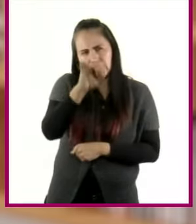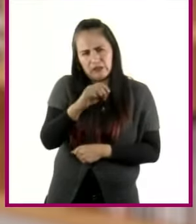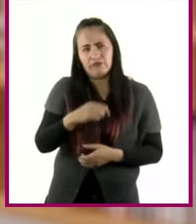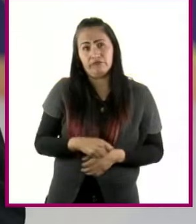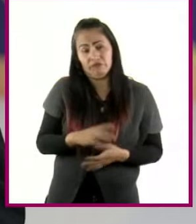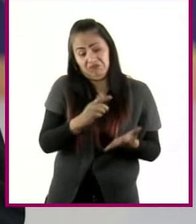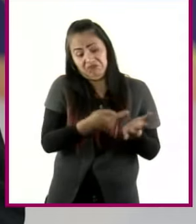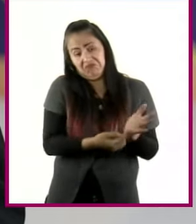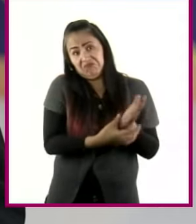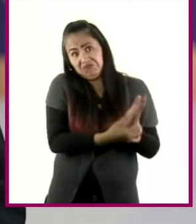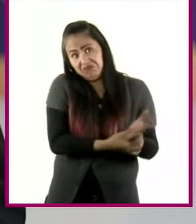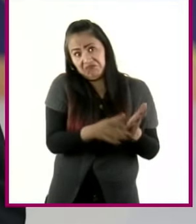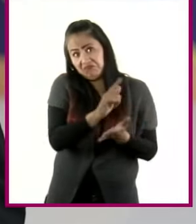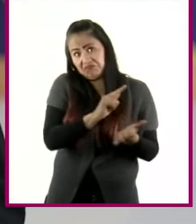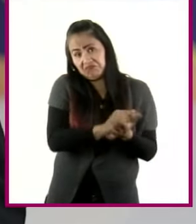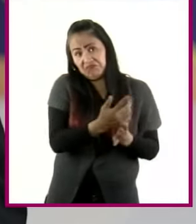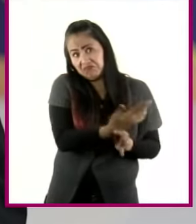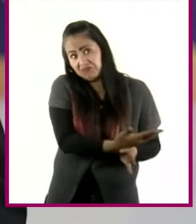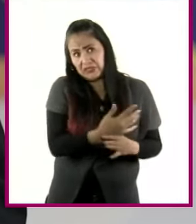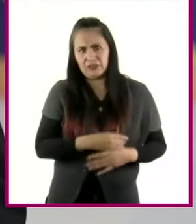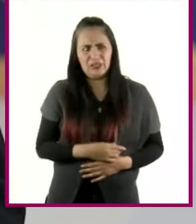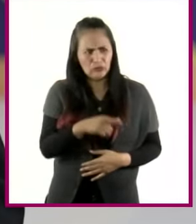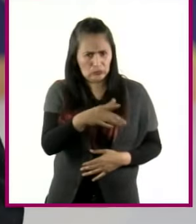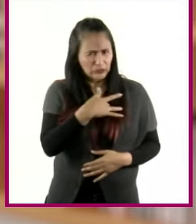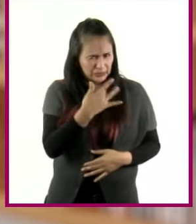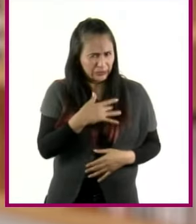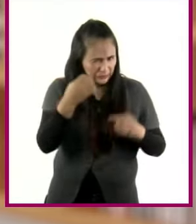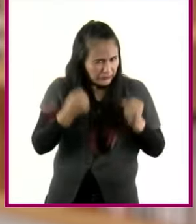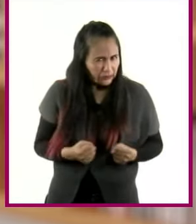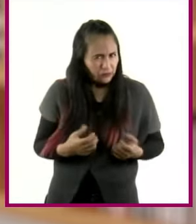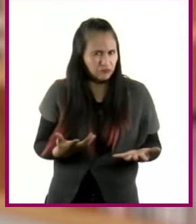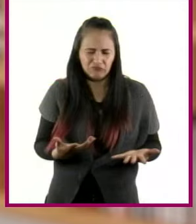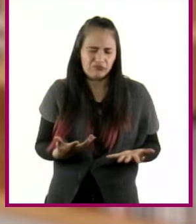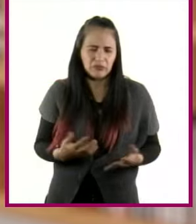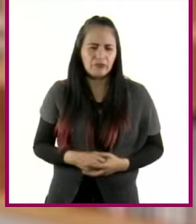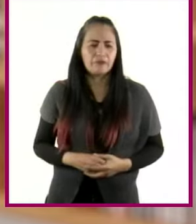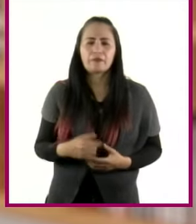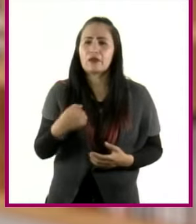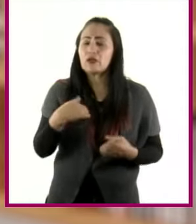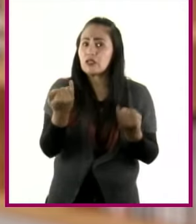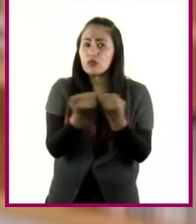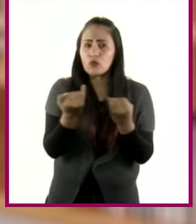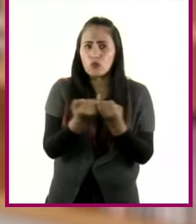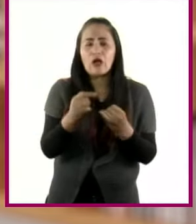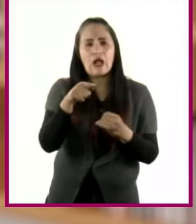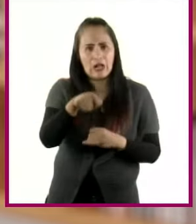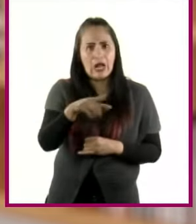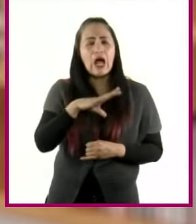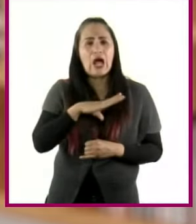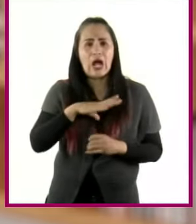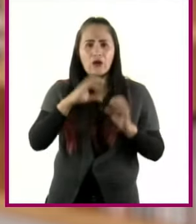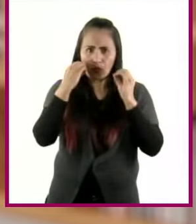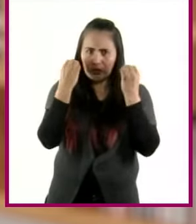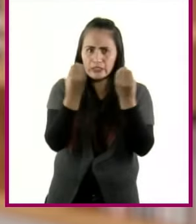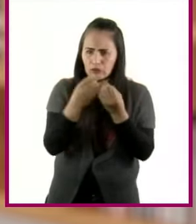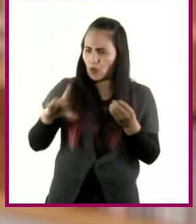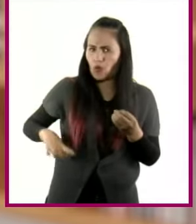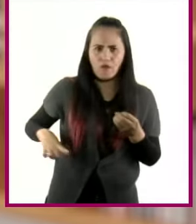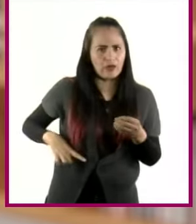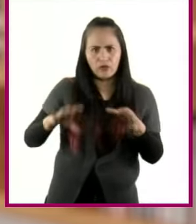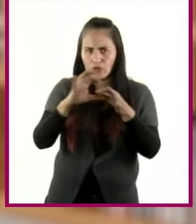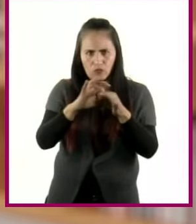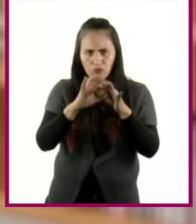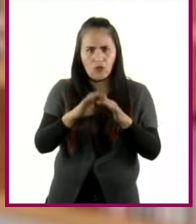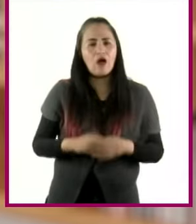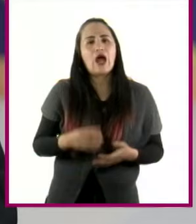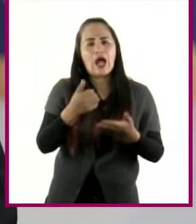leyes dicen. No te ves muy convencida. También encontré que algunas organizaciones no gubernamentales como